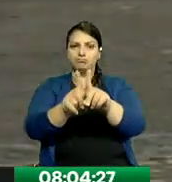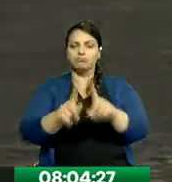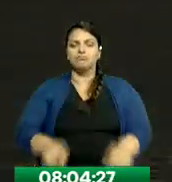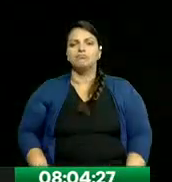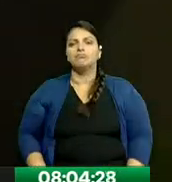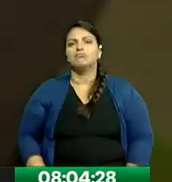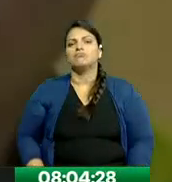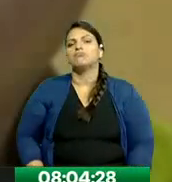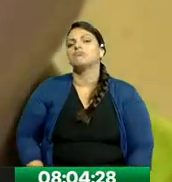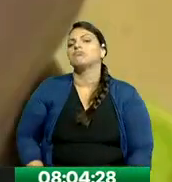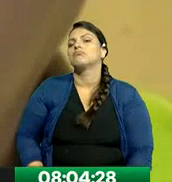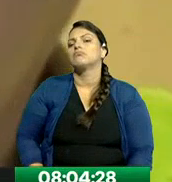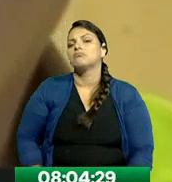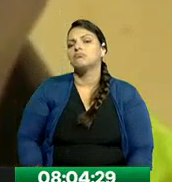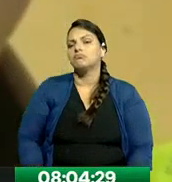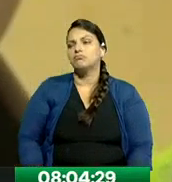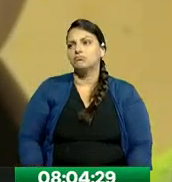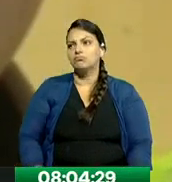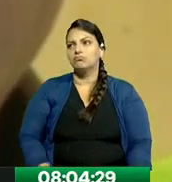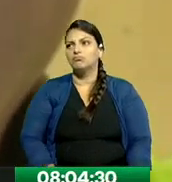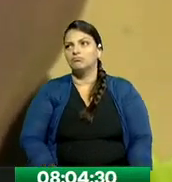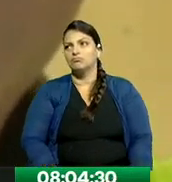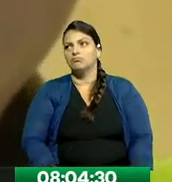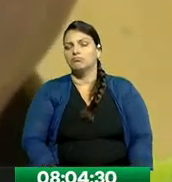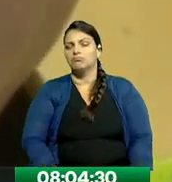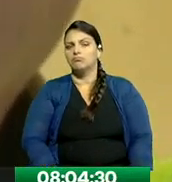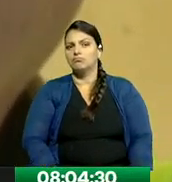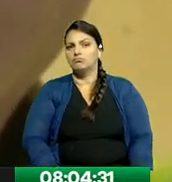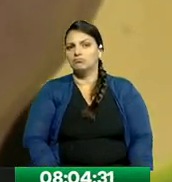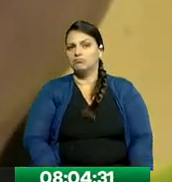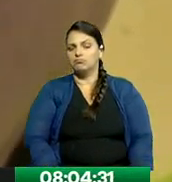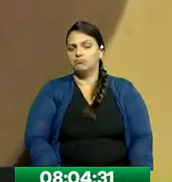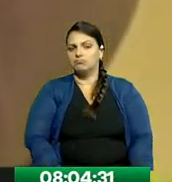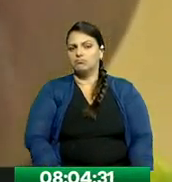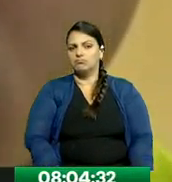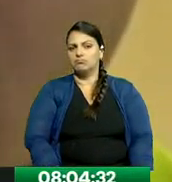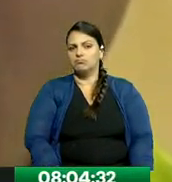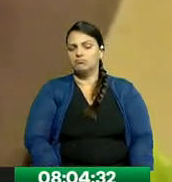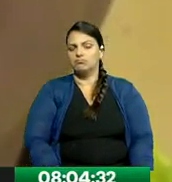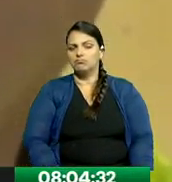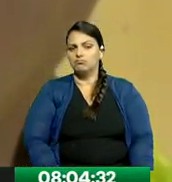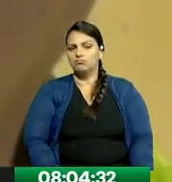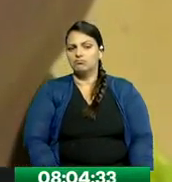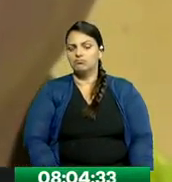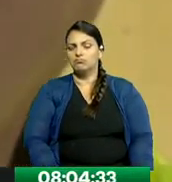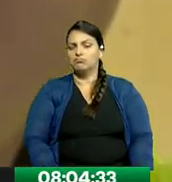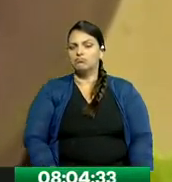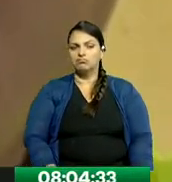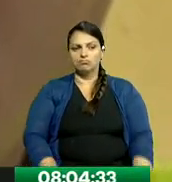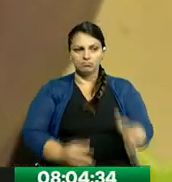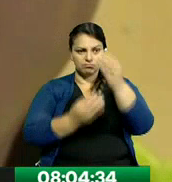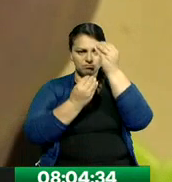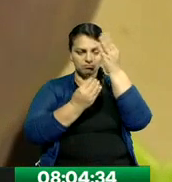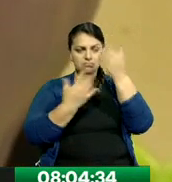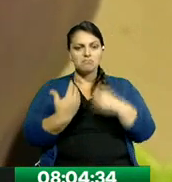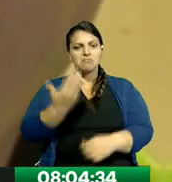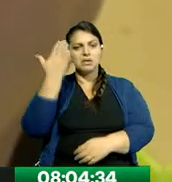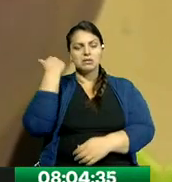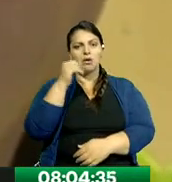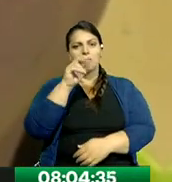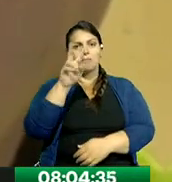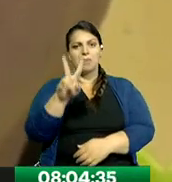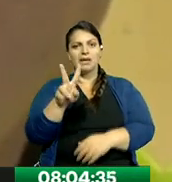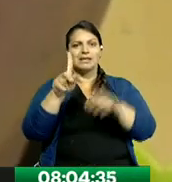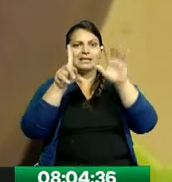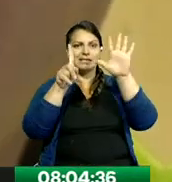Domingo. Se tiene conocimiento que la Oyoxisa había ingresado al hostal desde el 26 de diciembre del